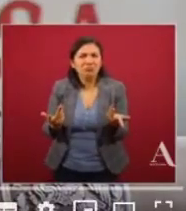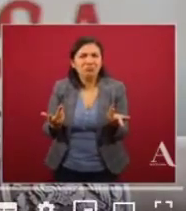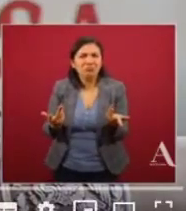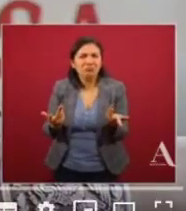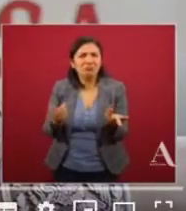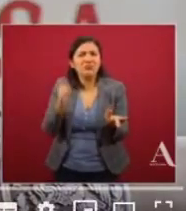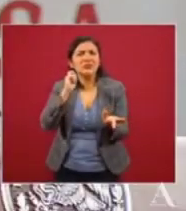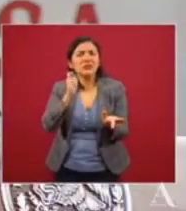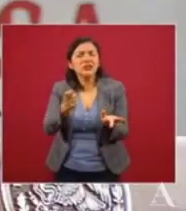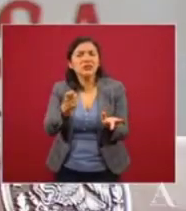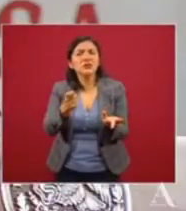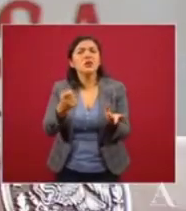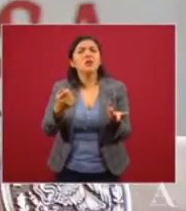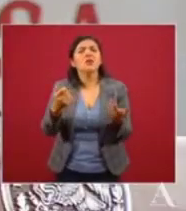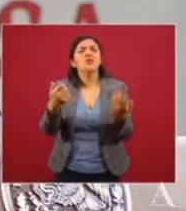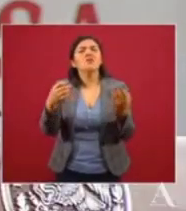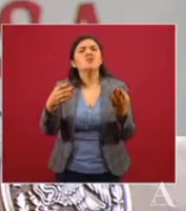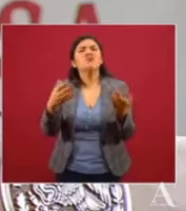con